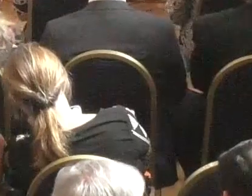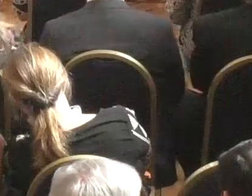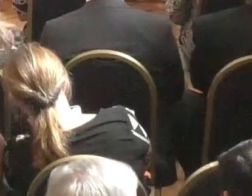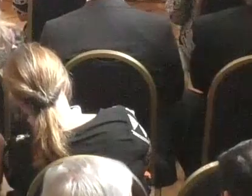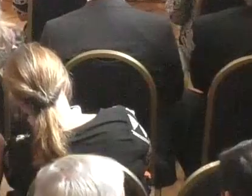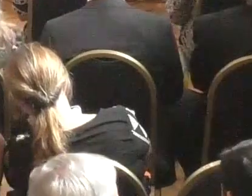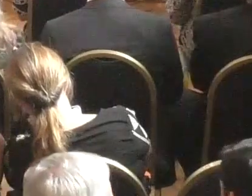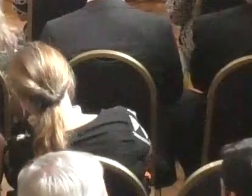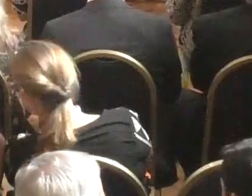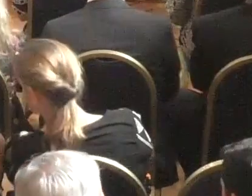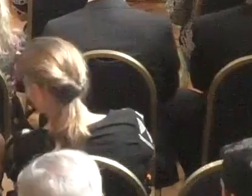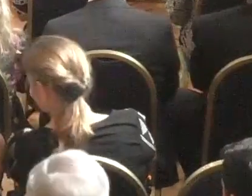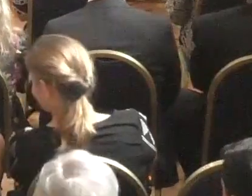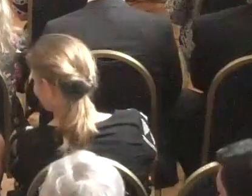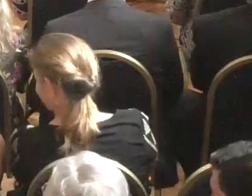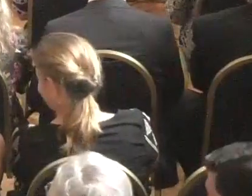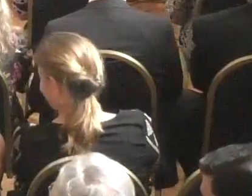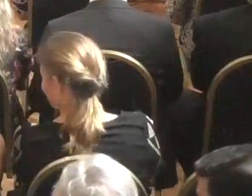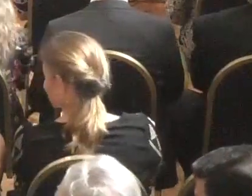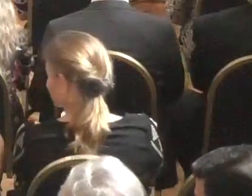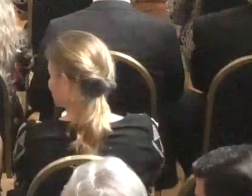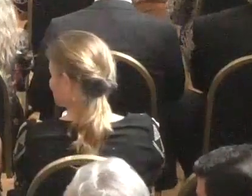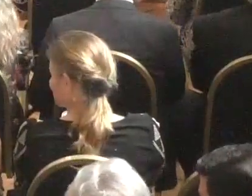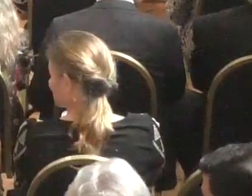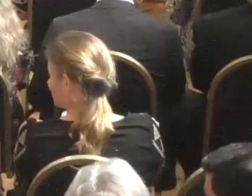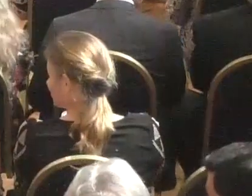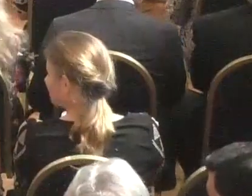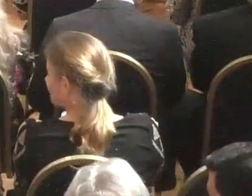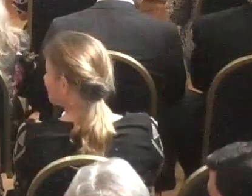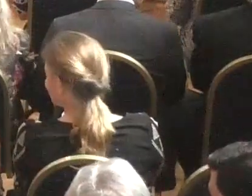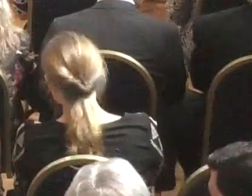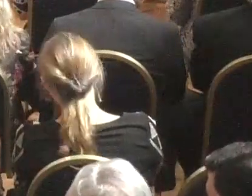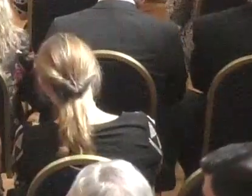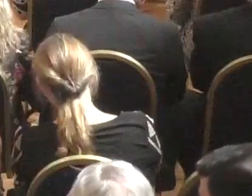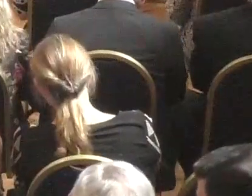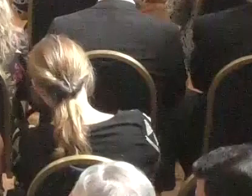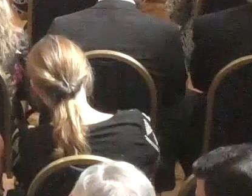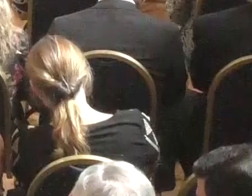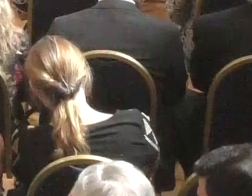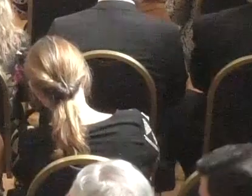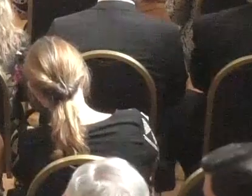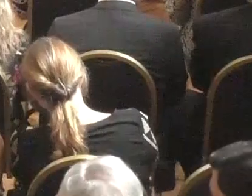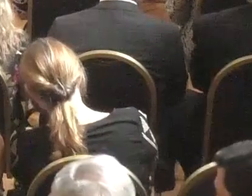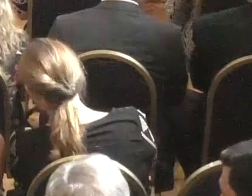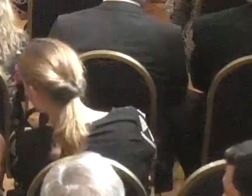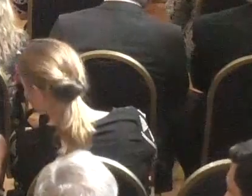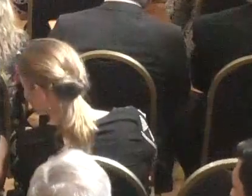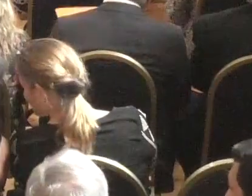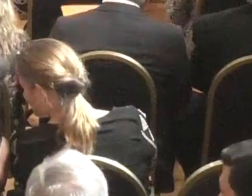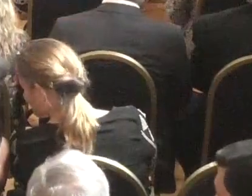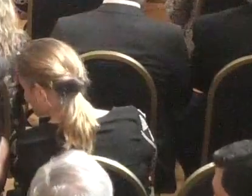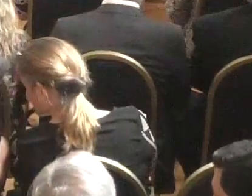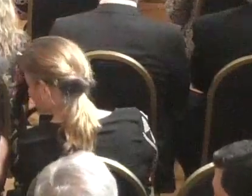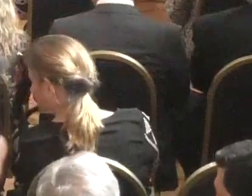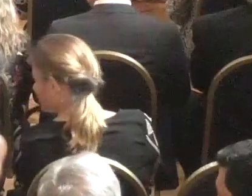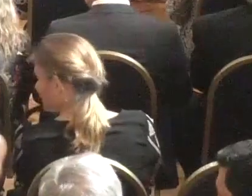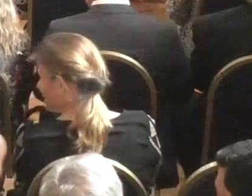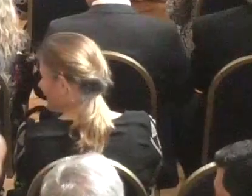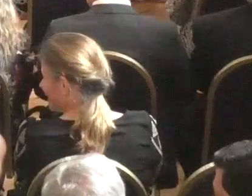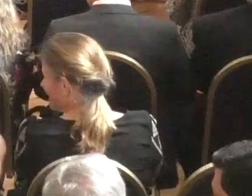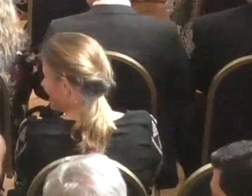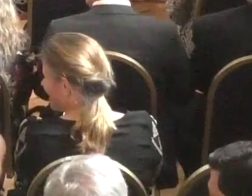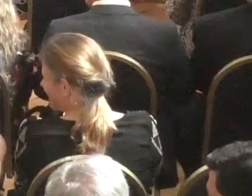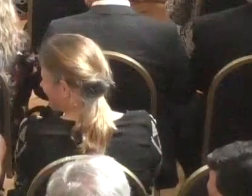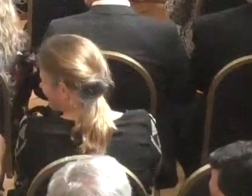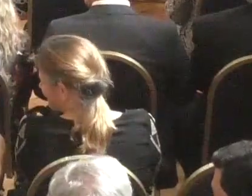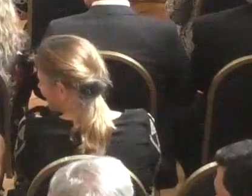de la Secretaría Técnica de Igualdad de Género y No Discriminación para conmemorar el Día Internacional de la Mujer. En esta oportunidad, la actividad